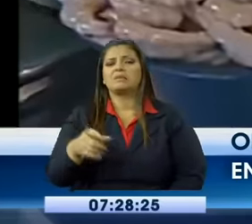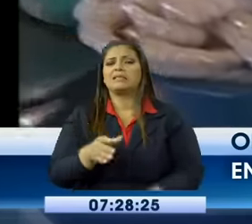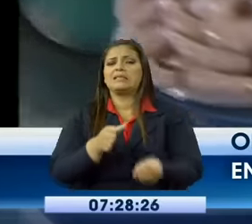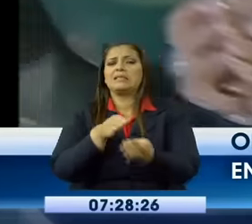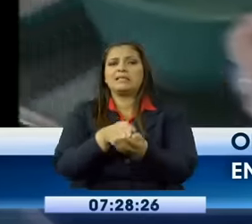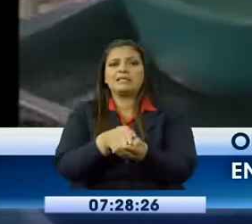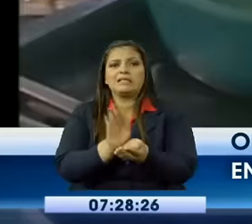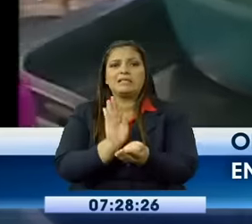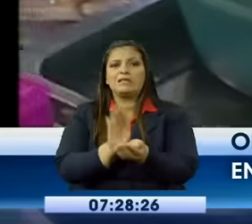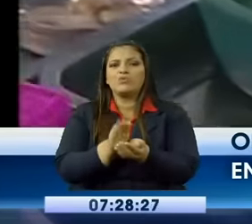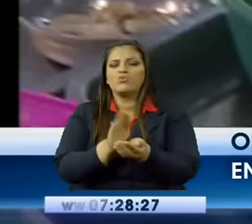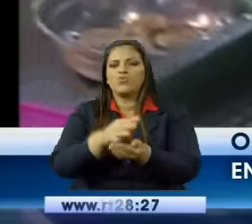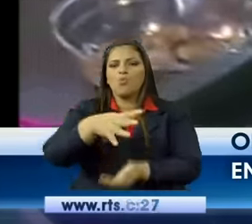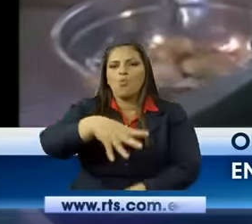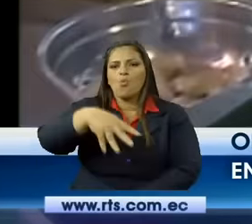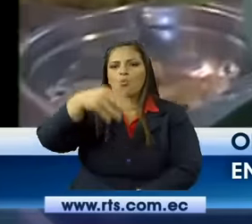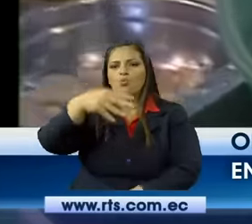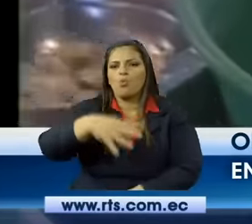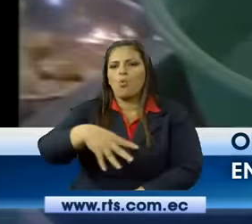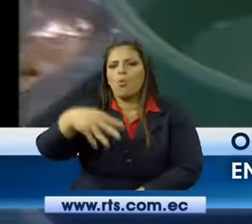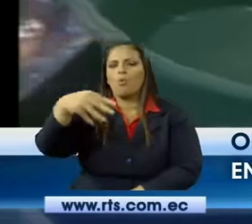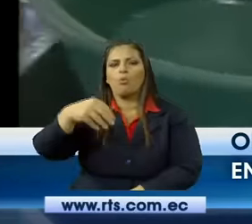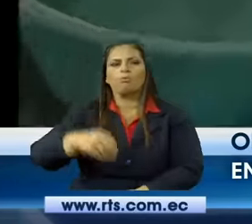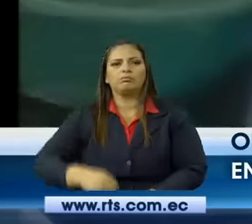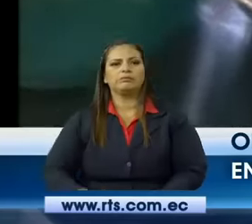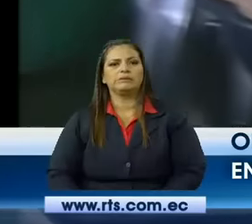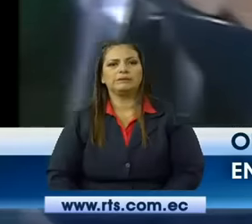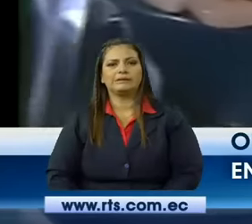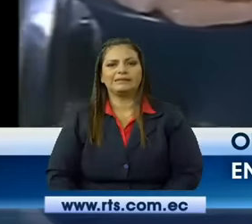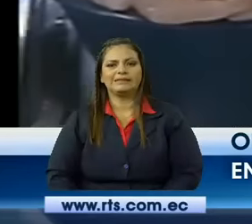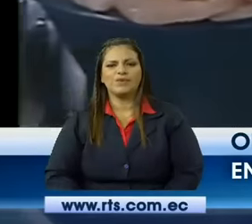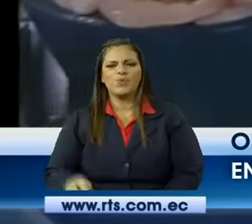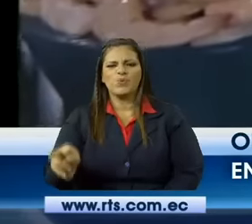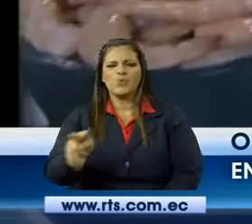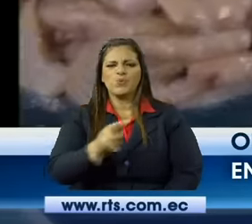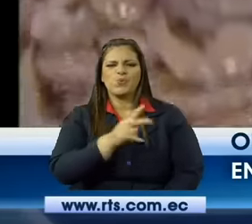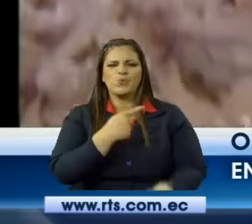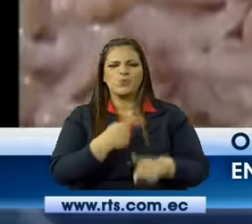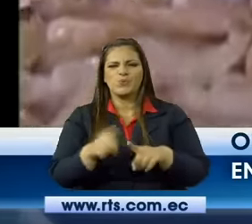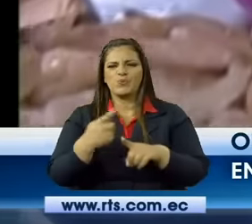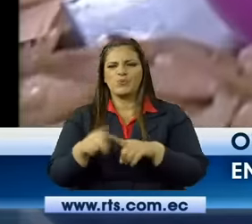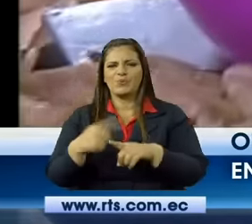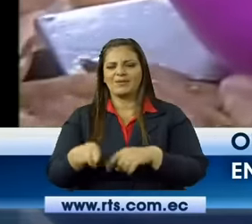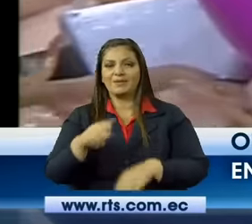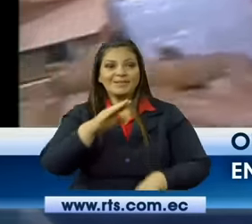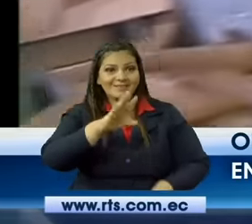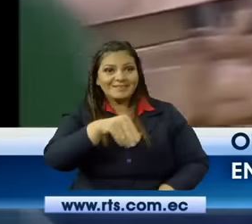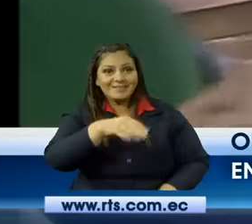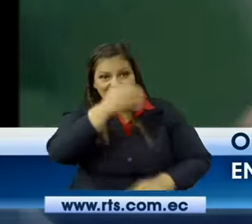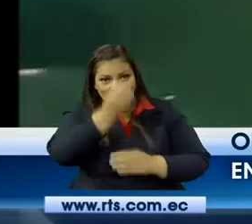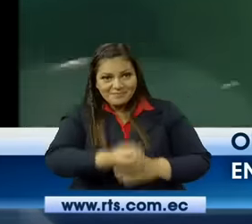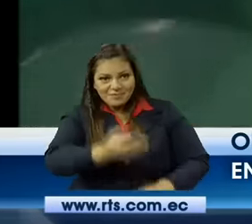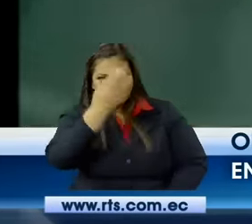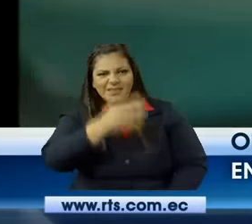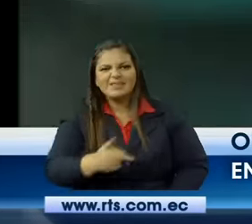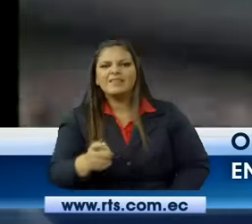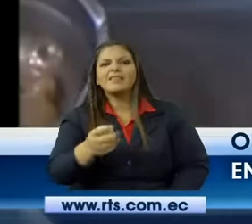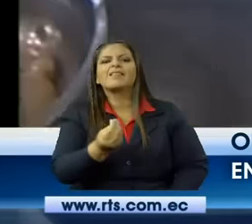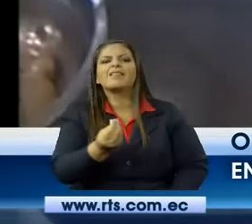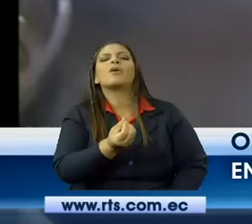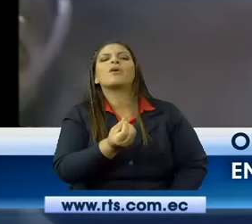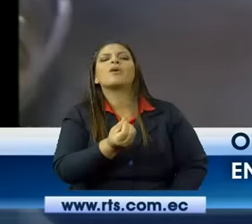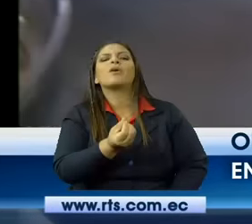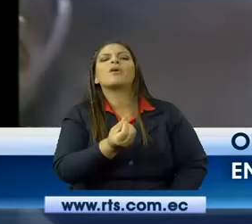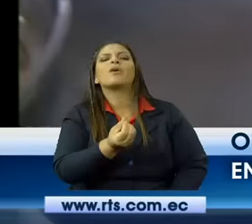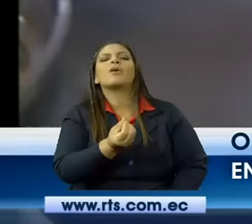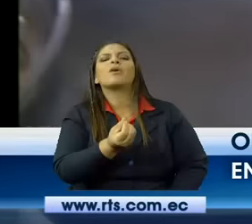Muchas gracias, amiga. Seguimos observando acá variedad de mariscos. Amiga, buenos días. ¿Cuál es el precio del camarón?